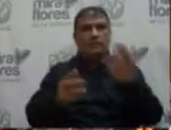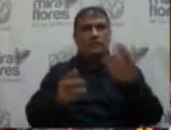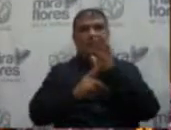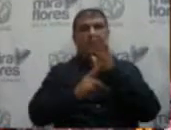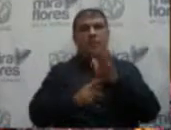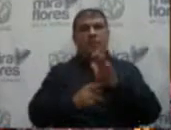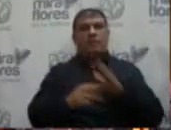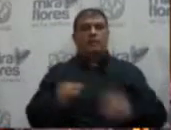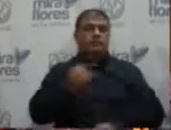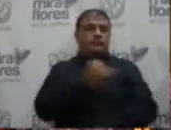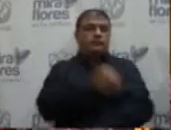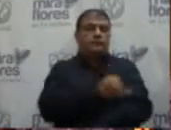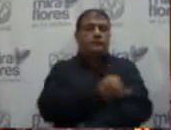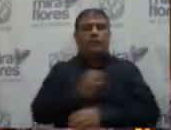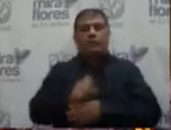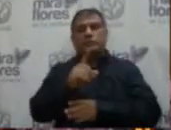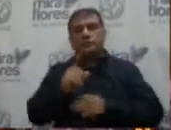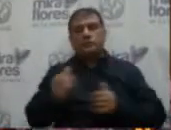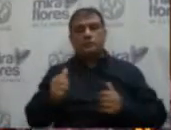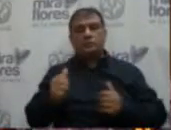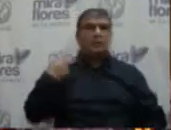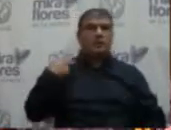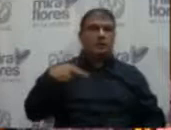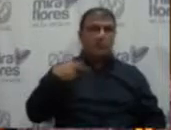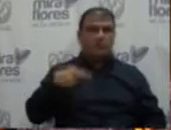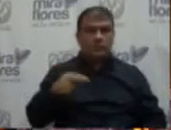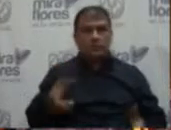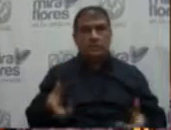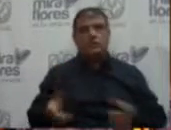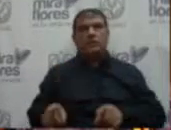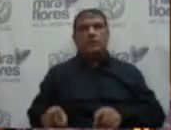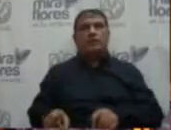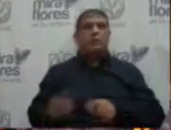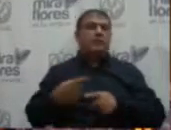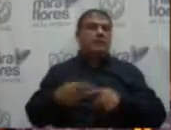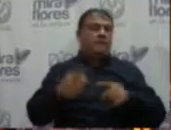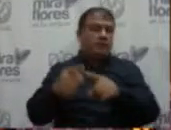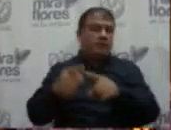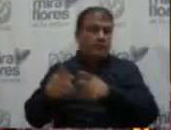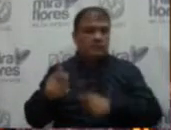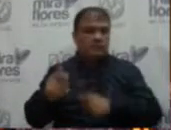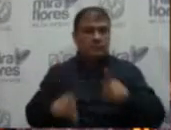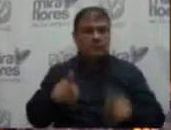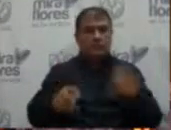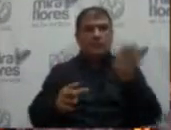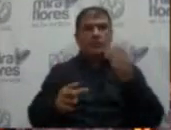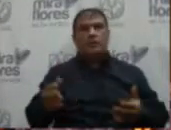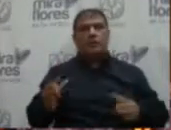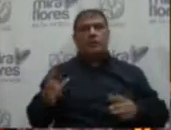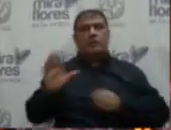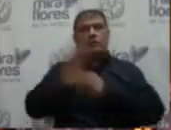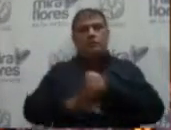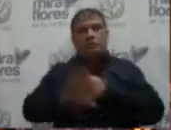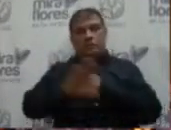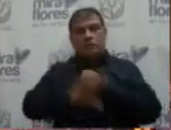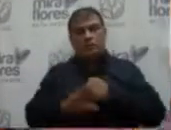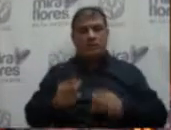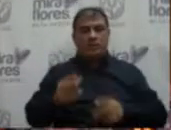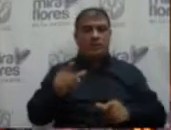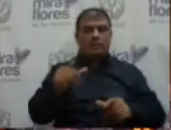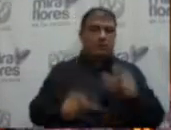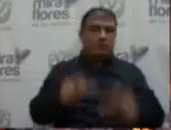educativas, culturales, cívicas y religiosas, señores miembros del Comité de Seguridad Ciudadana de